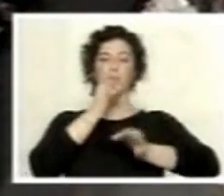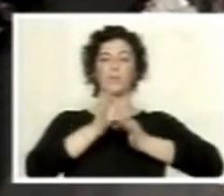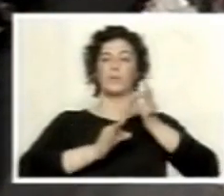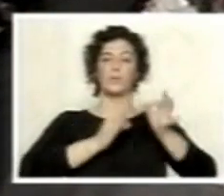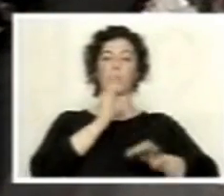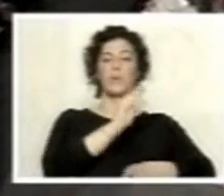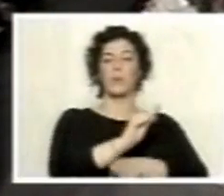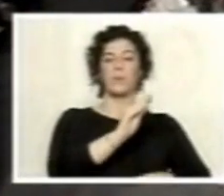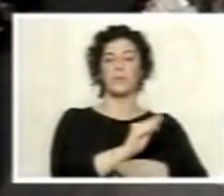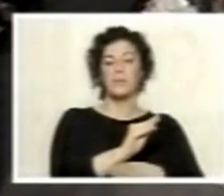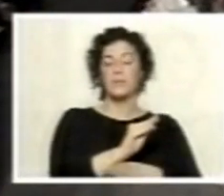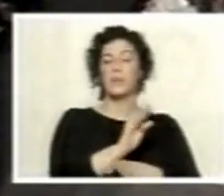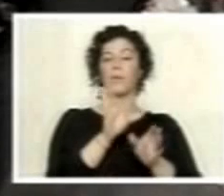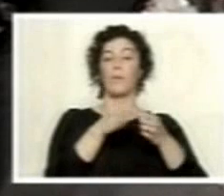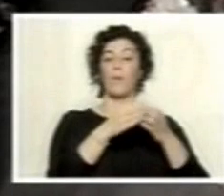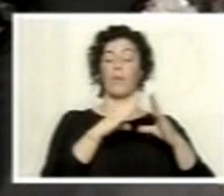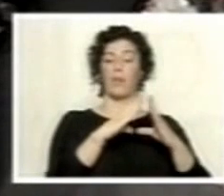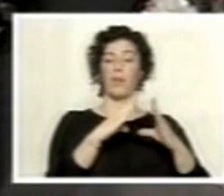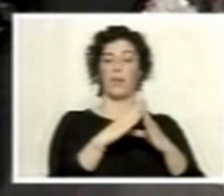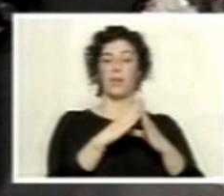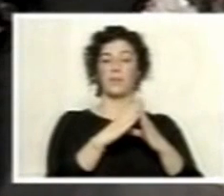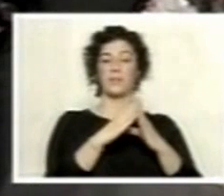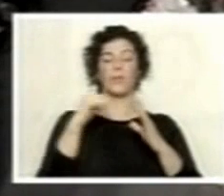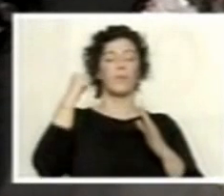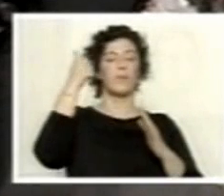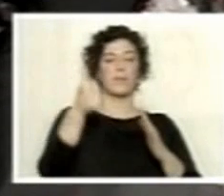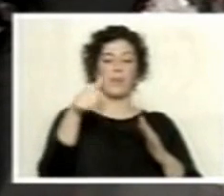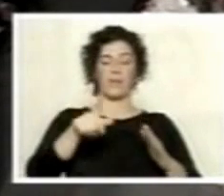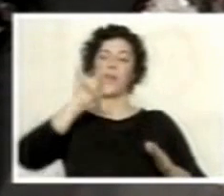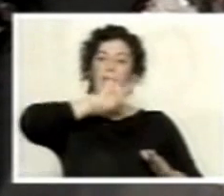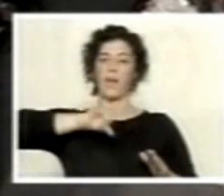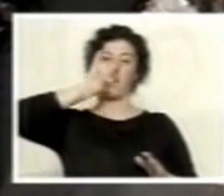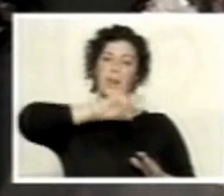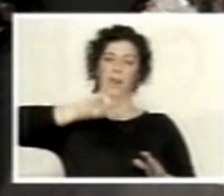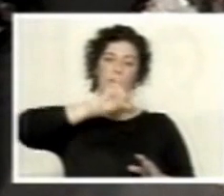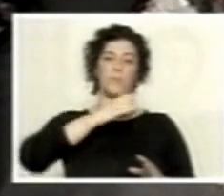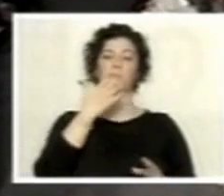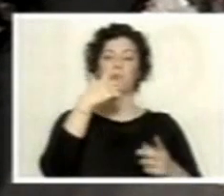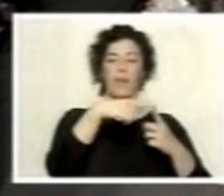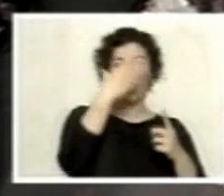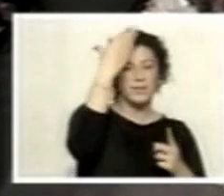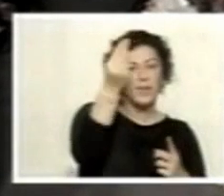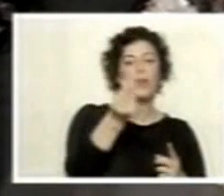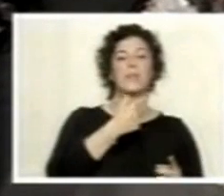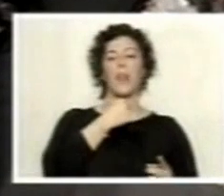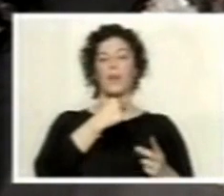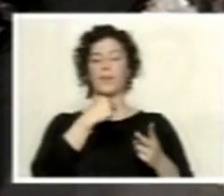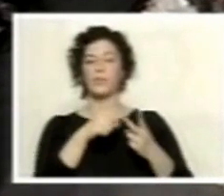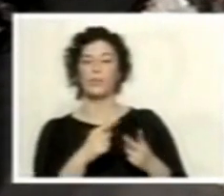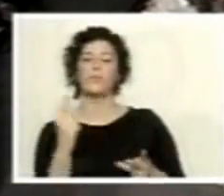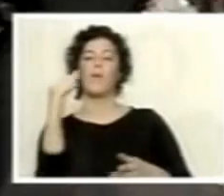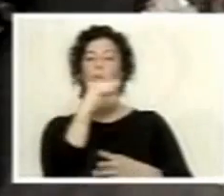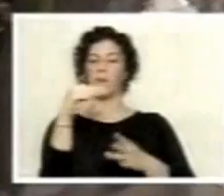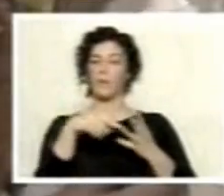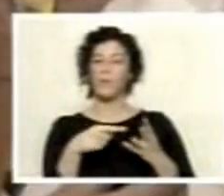durante estos 27 años de nuestra diócesis de Canarias, tanto en Lanzarote como en La Graciosa, en